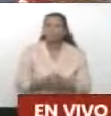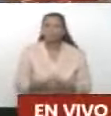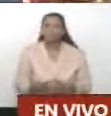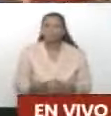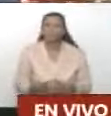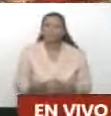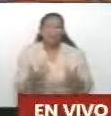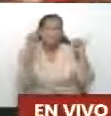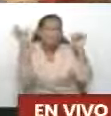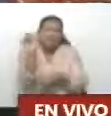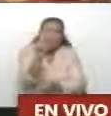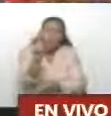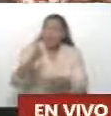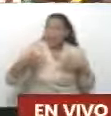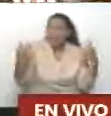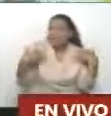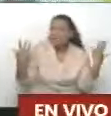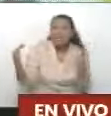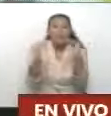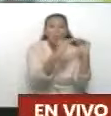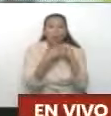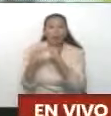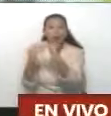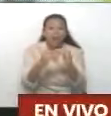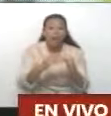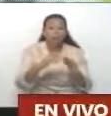La Venezuela de la alegría, de la igualdad.